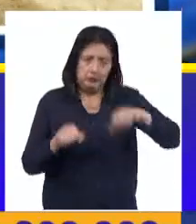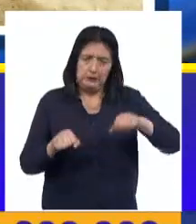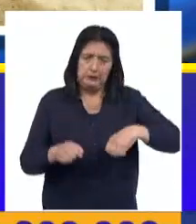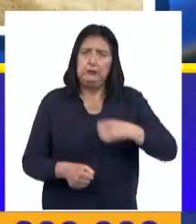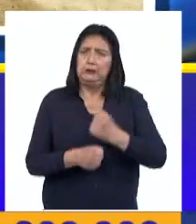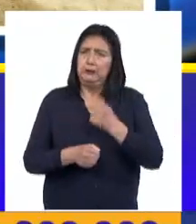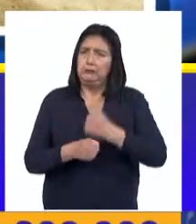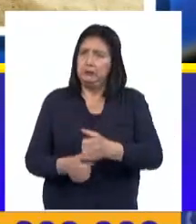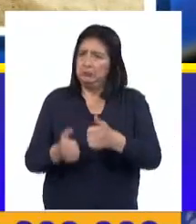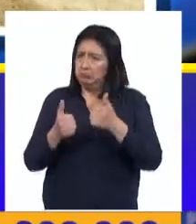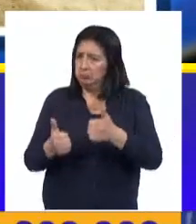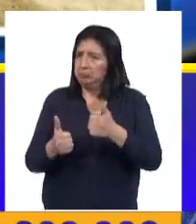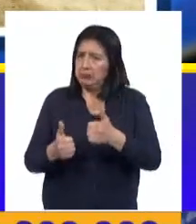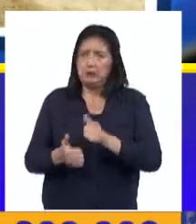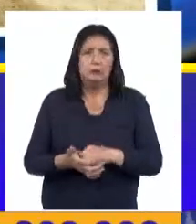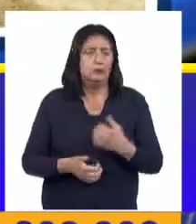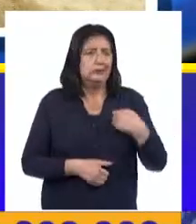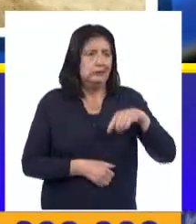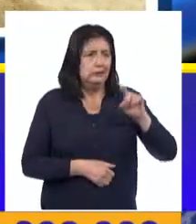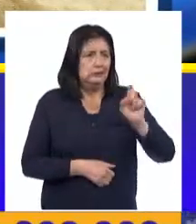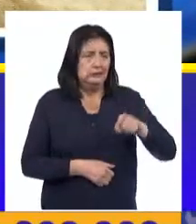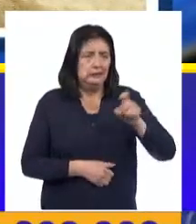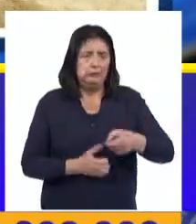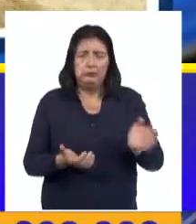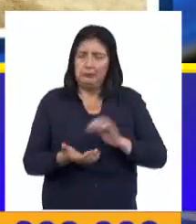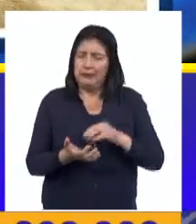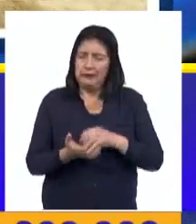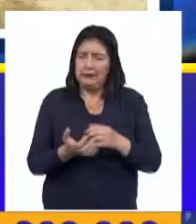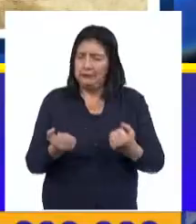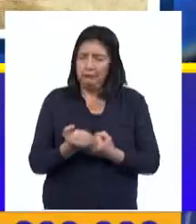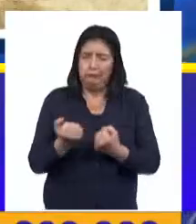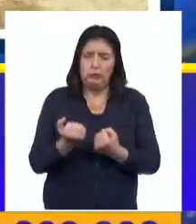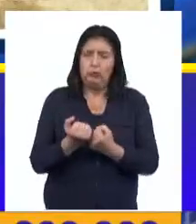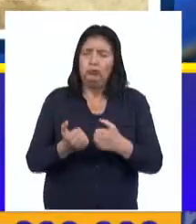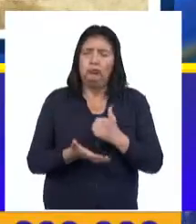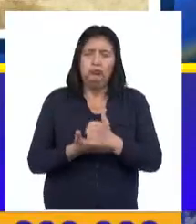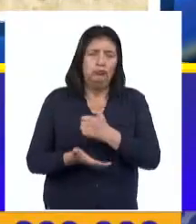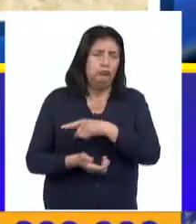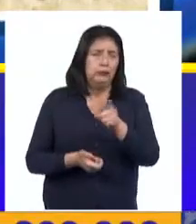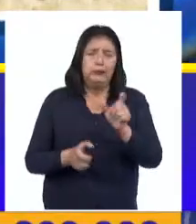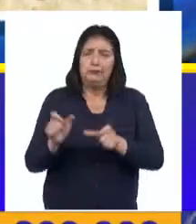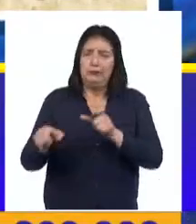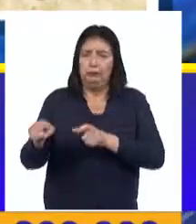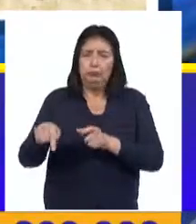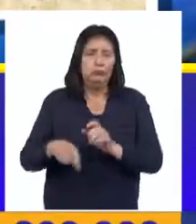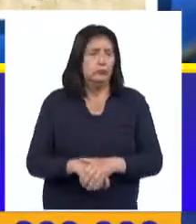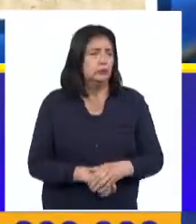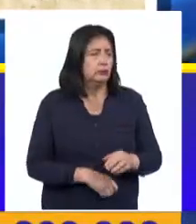actuando adecuadamente y necesitamos reforzar la colaboración de la ciudadanía.